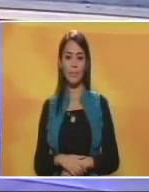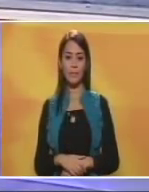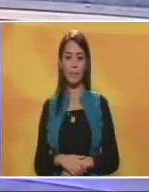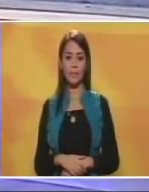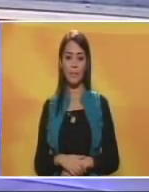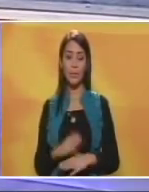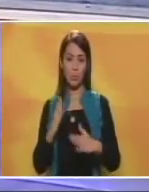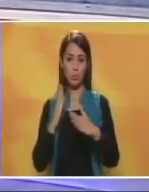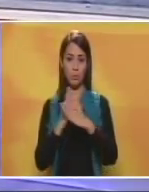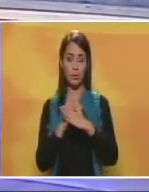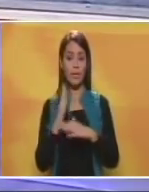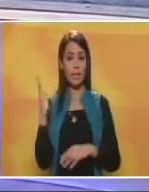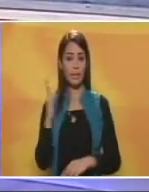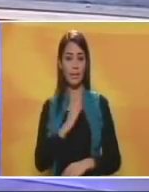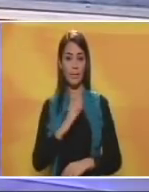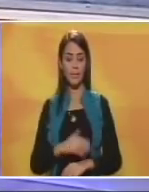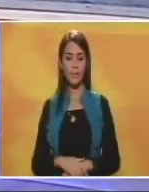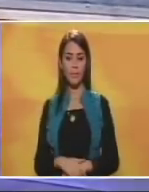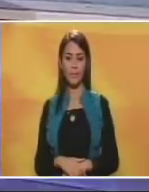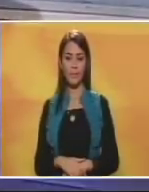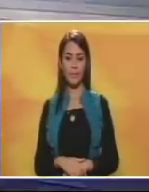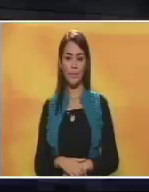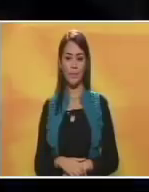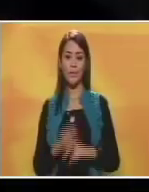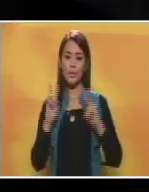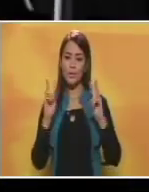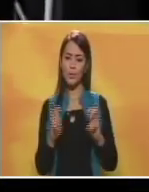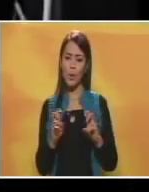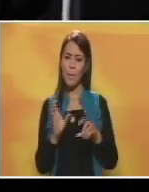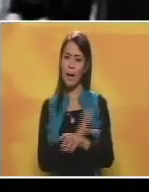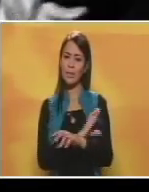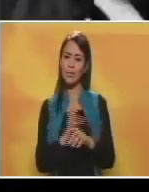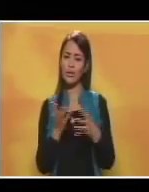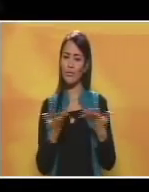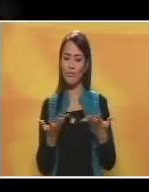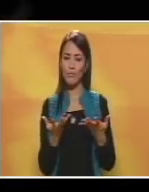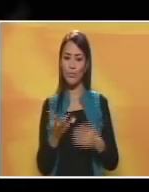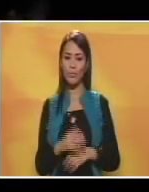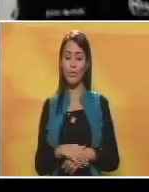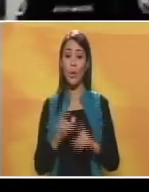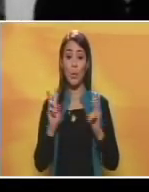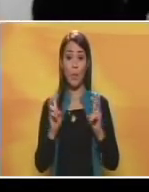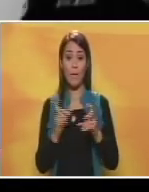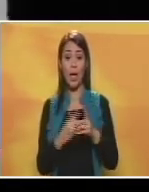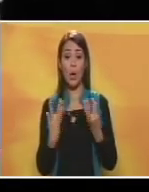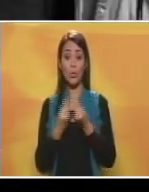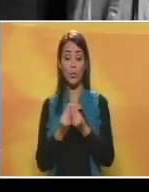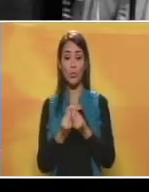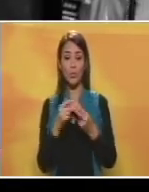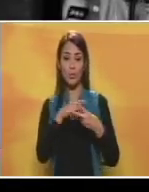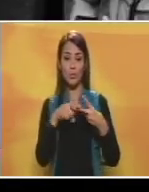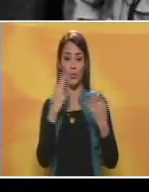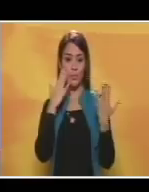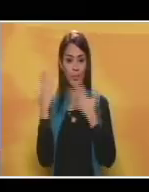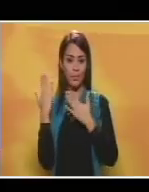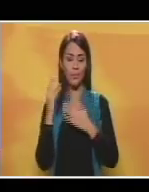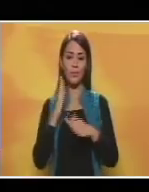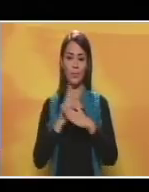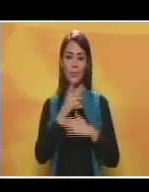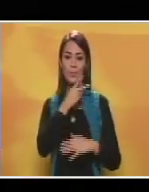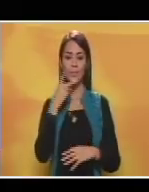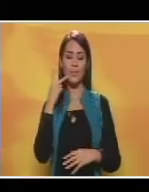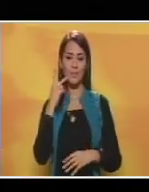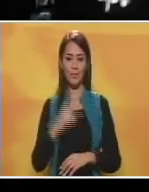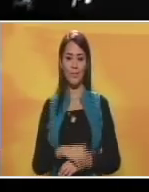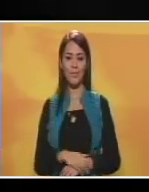con una breve pausa y al regreso, nueva versión. Juan Miguel y Guaco juntos. Los detalles con